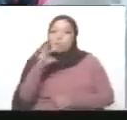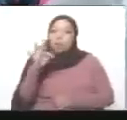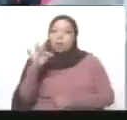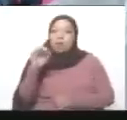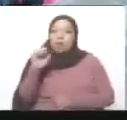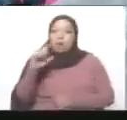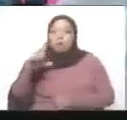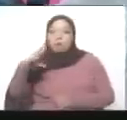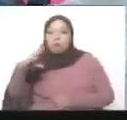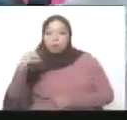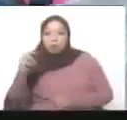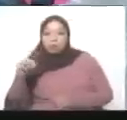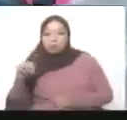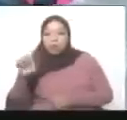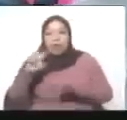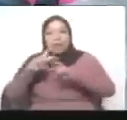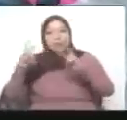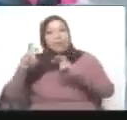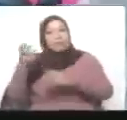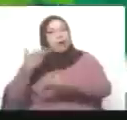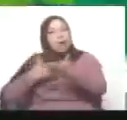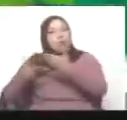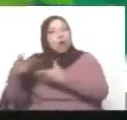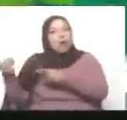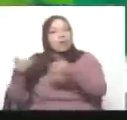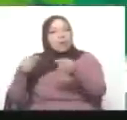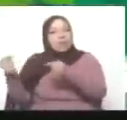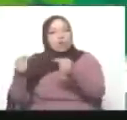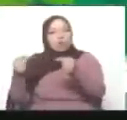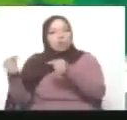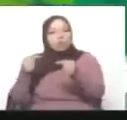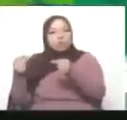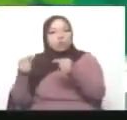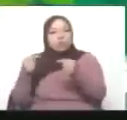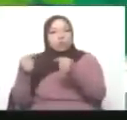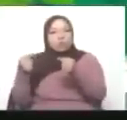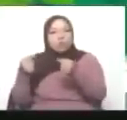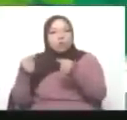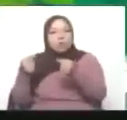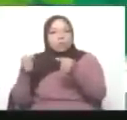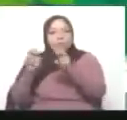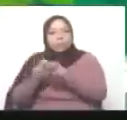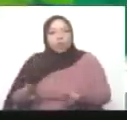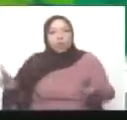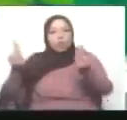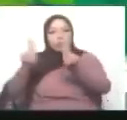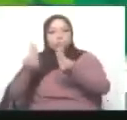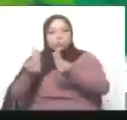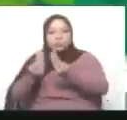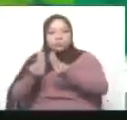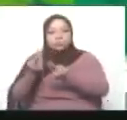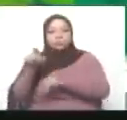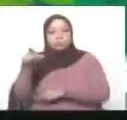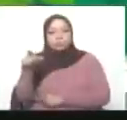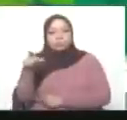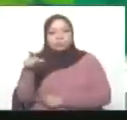rivarren llevaron este tema a la sede de la asamblea general de Naciones Unidas